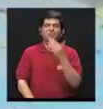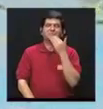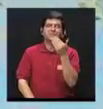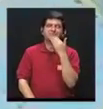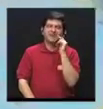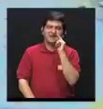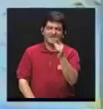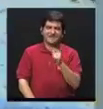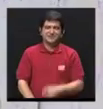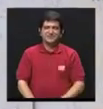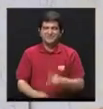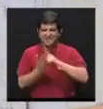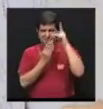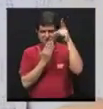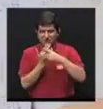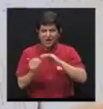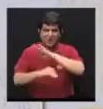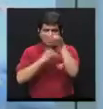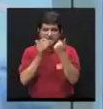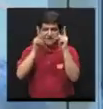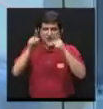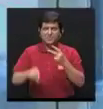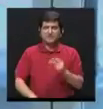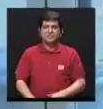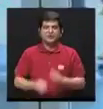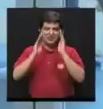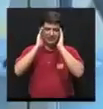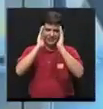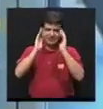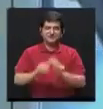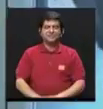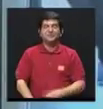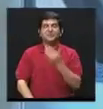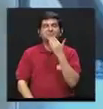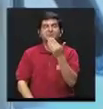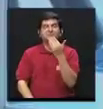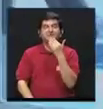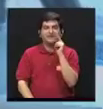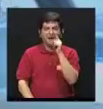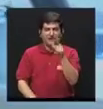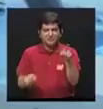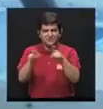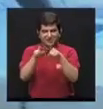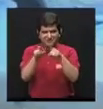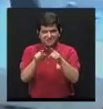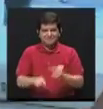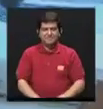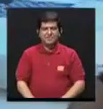el programa y a todos los que lo están escuchando. Muchísimas gracias a ustedes también por